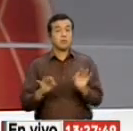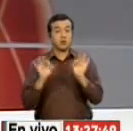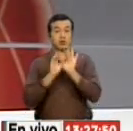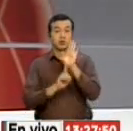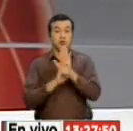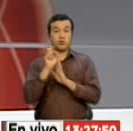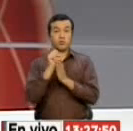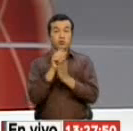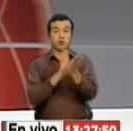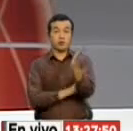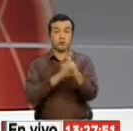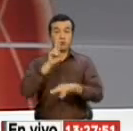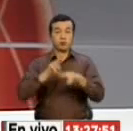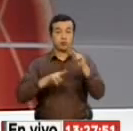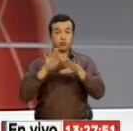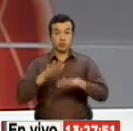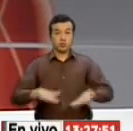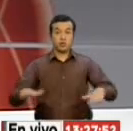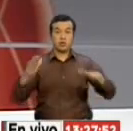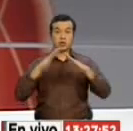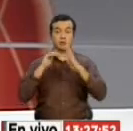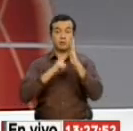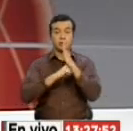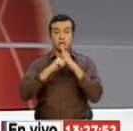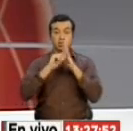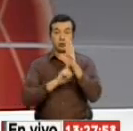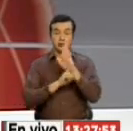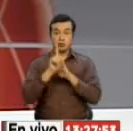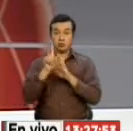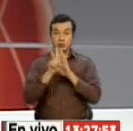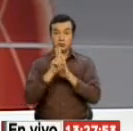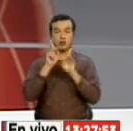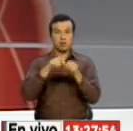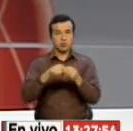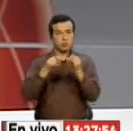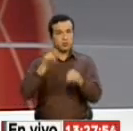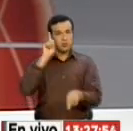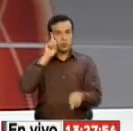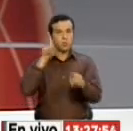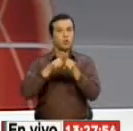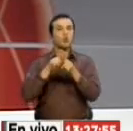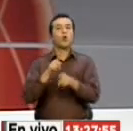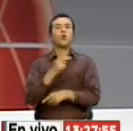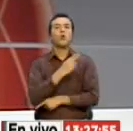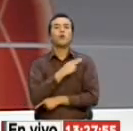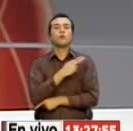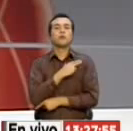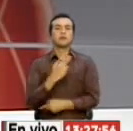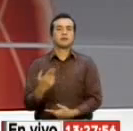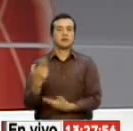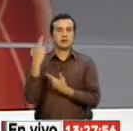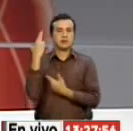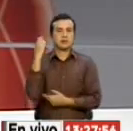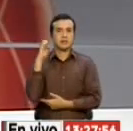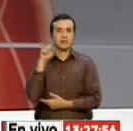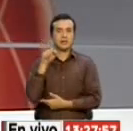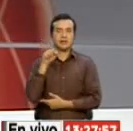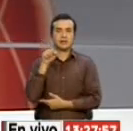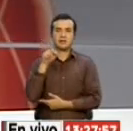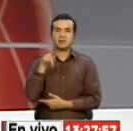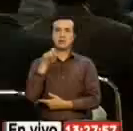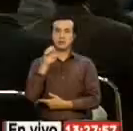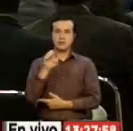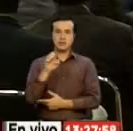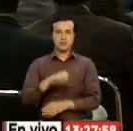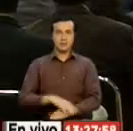del programa Casa para Todos. Hoy el Ministerio de Desarrollo Urbano y Vivienda firmó un acuerdo con la Universidad de las Fuerzas Armadas ESPE.